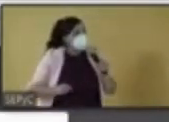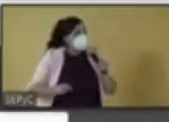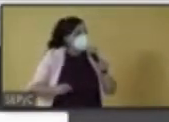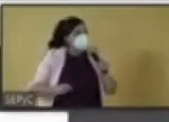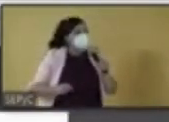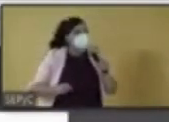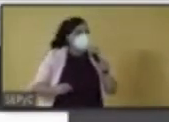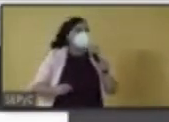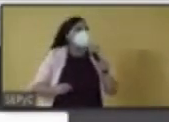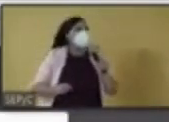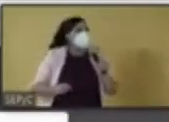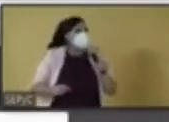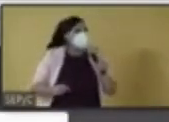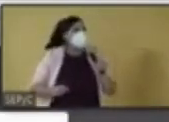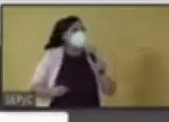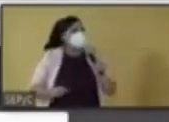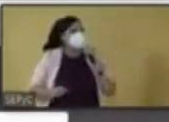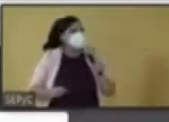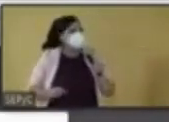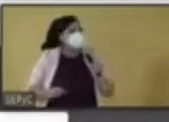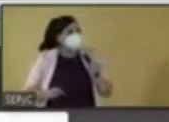esta docente también tiene otra plaza.